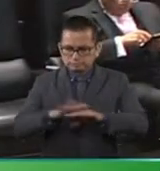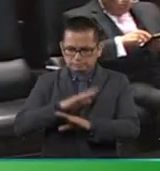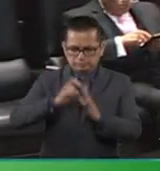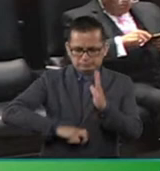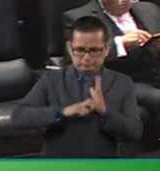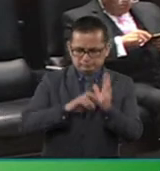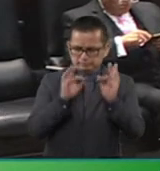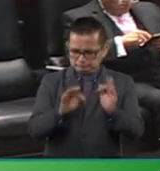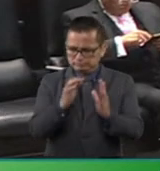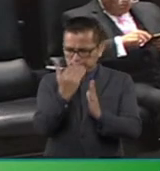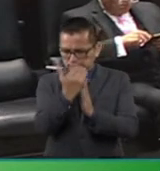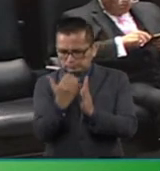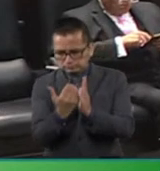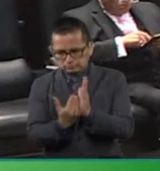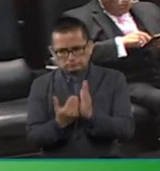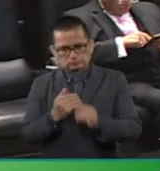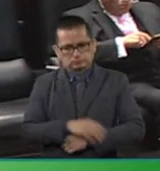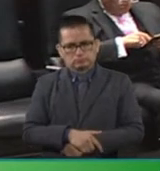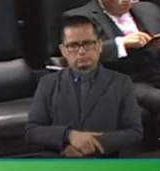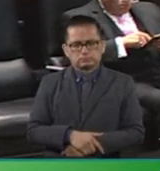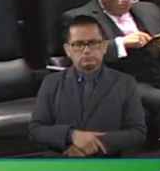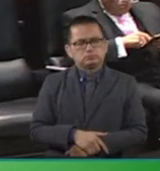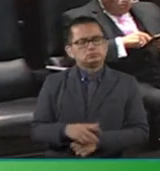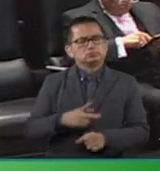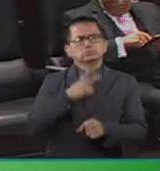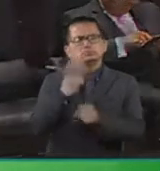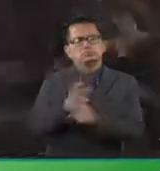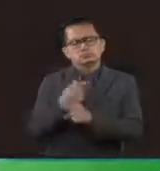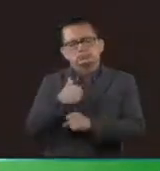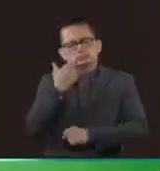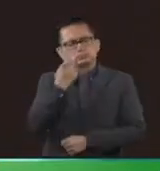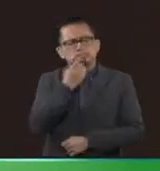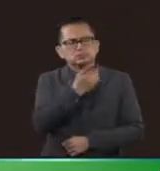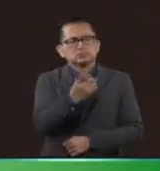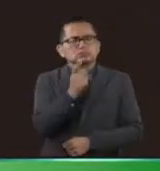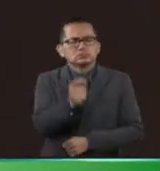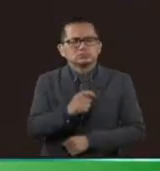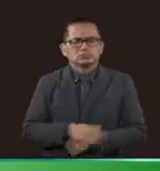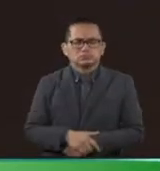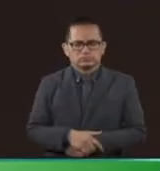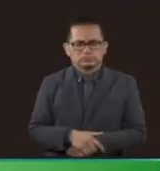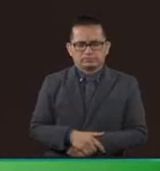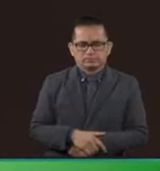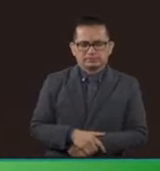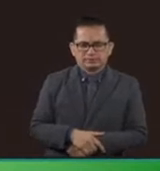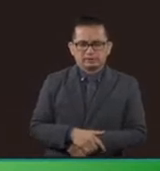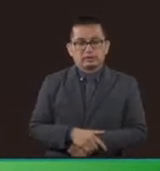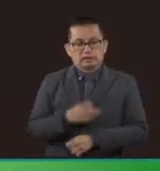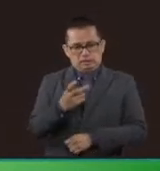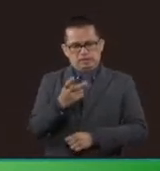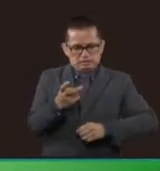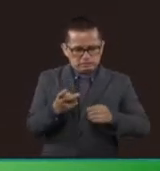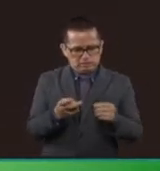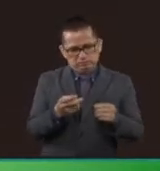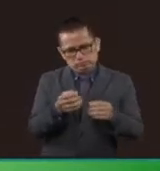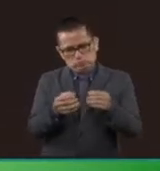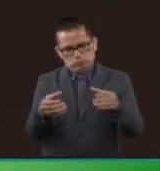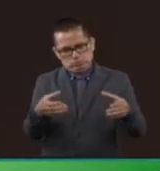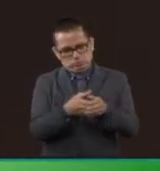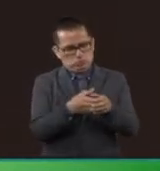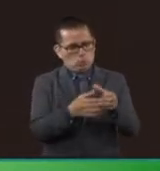fundamentales lo segundo que quiero mencionar rápidamente es que pues una reforma al sistema de Justicia como ya se ha dicho en muchas